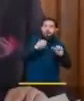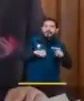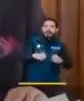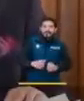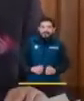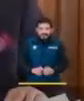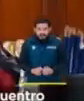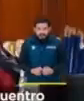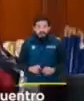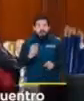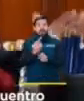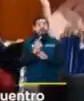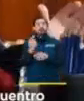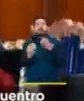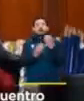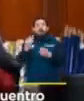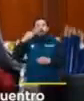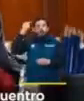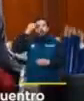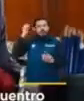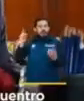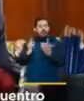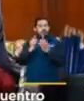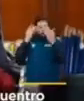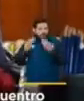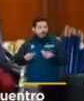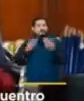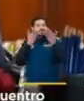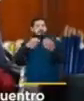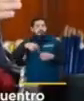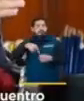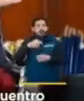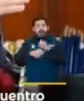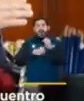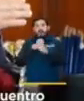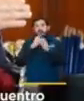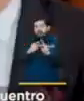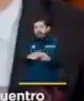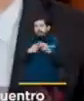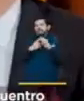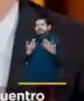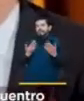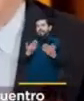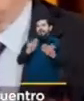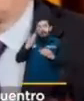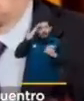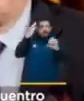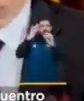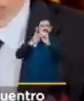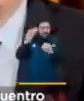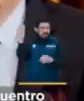de ustedes. Y por eso, el gobierno del encuentro arranca este año con el